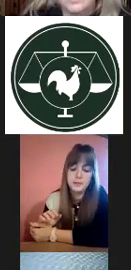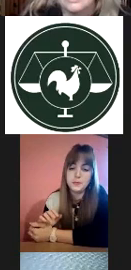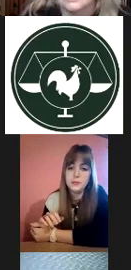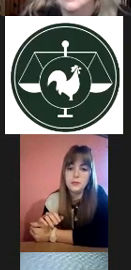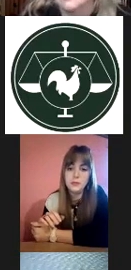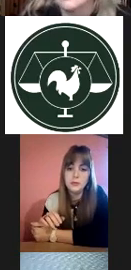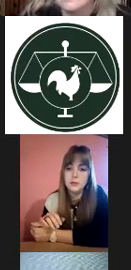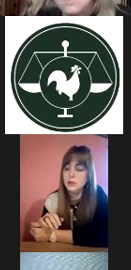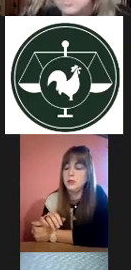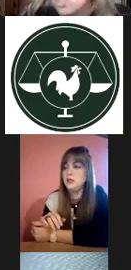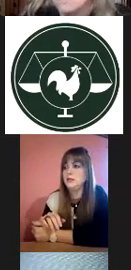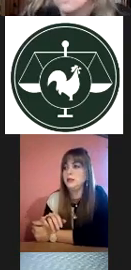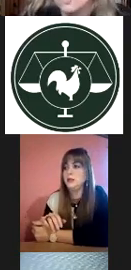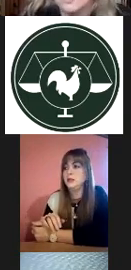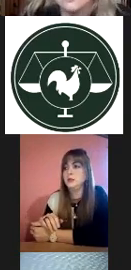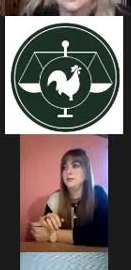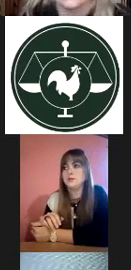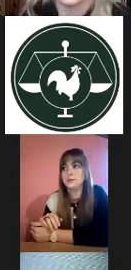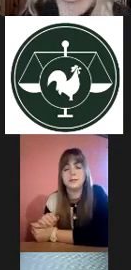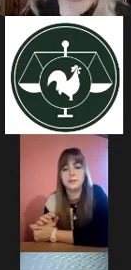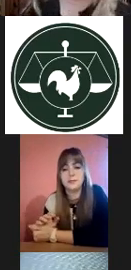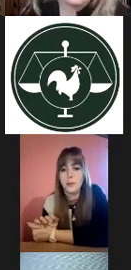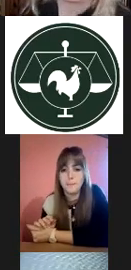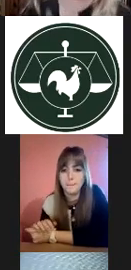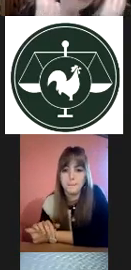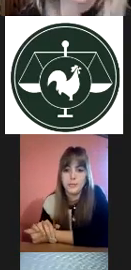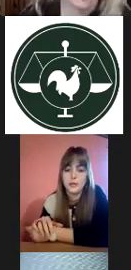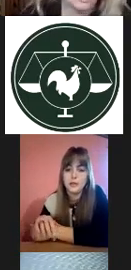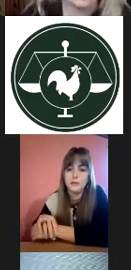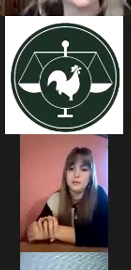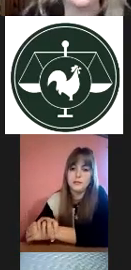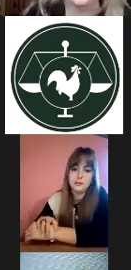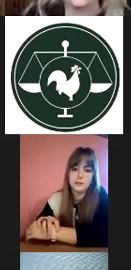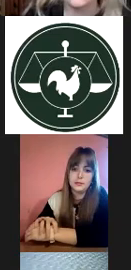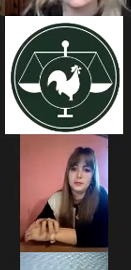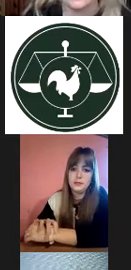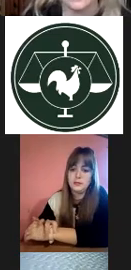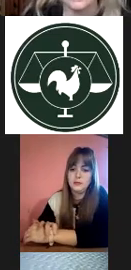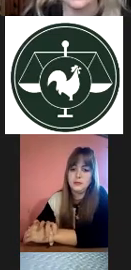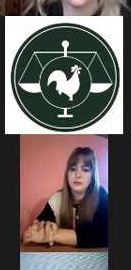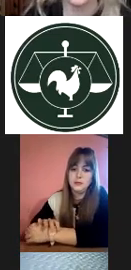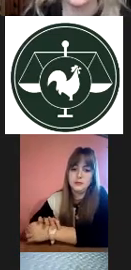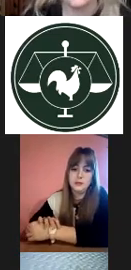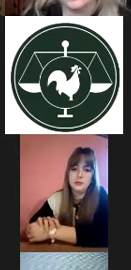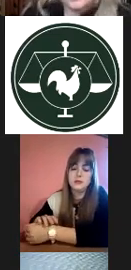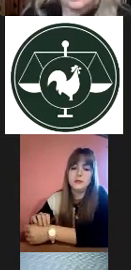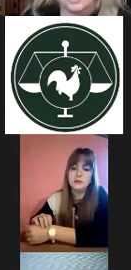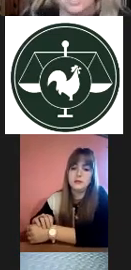terrible. Sí. Hicimos mucho, mucho pedido de que además, recordemos, el DNU de presidente, el